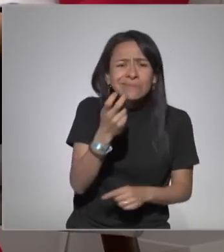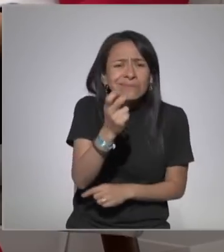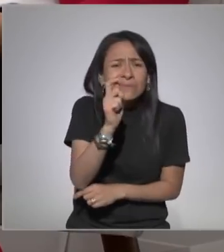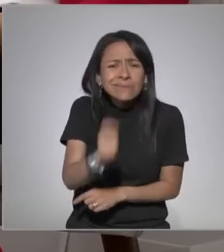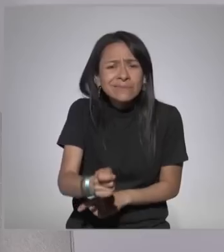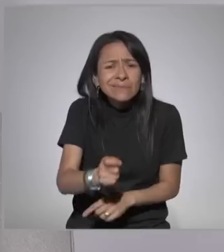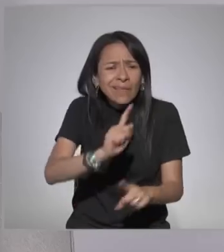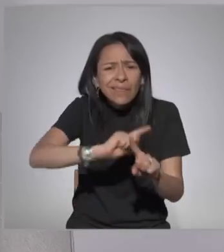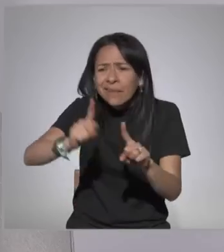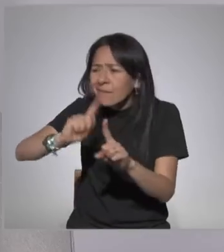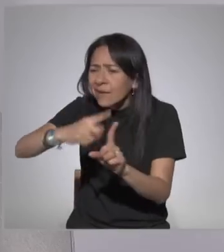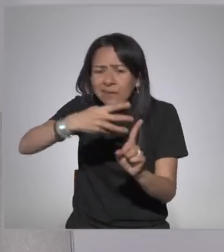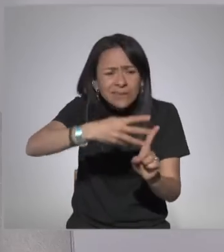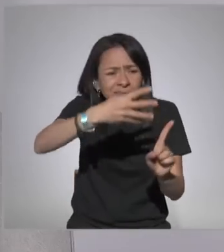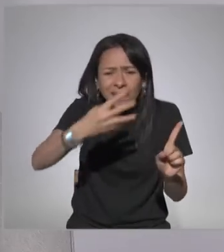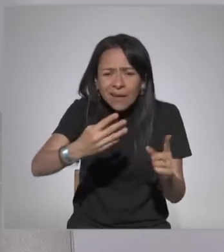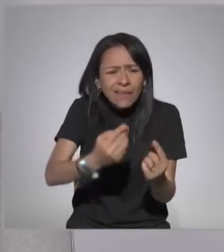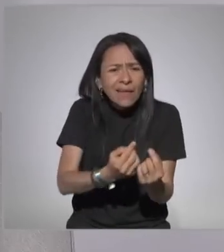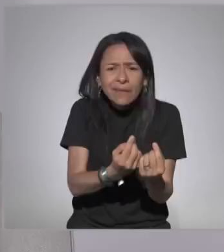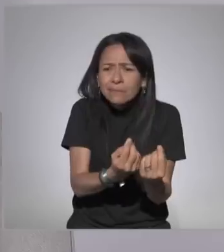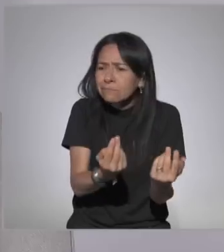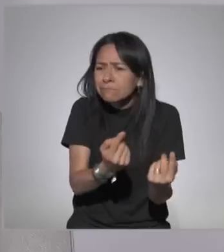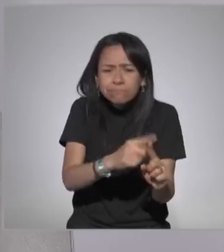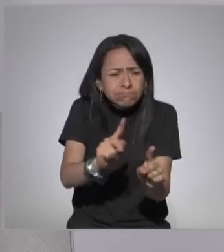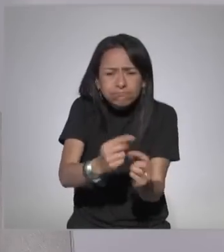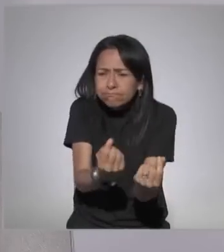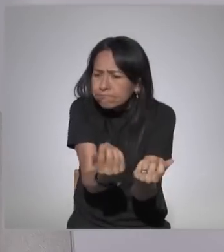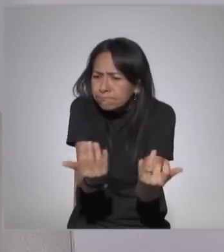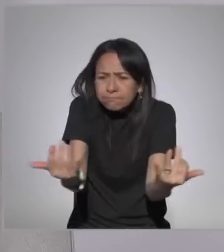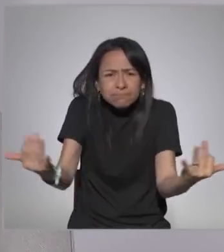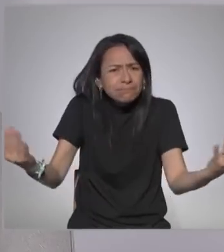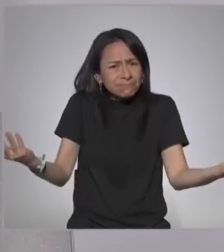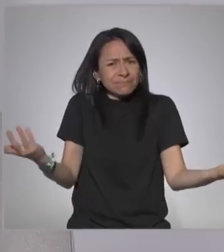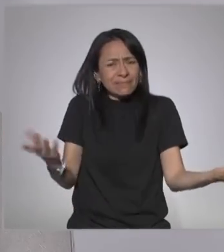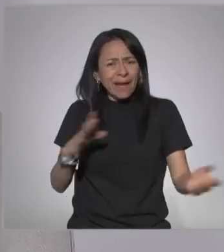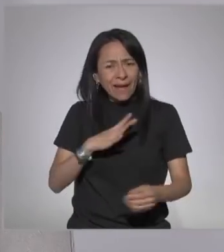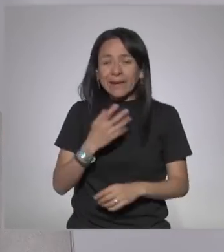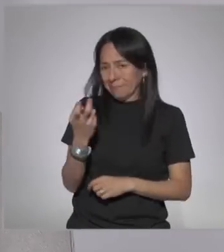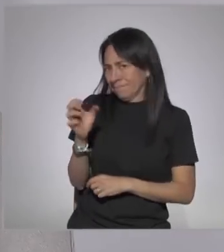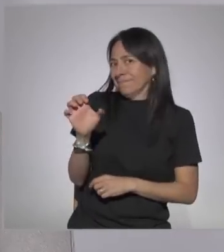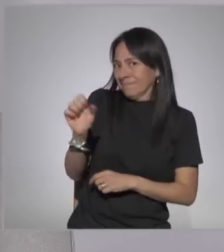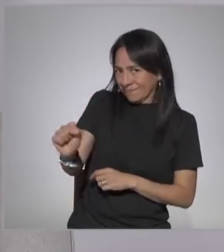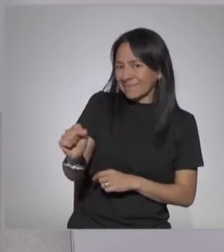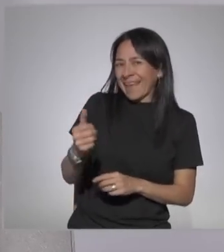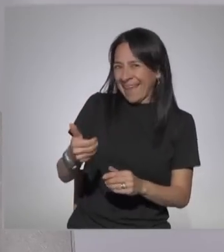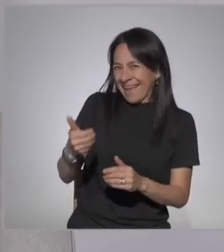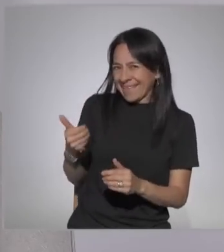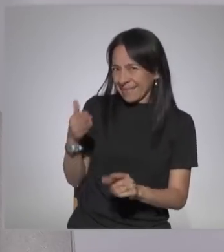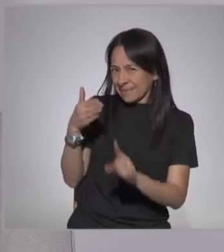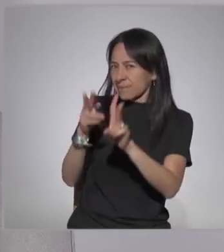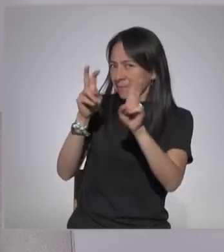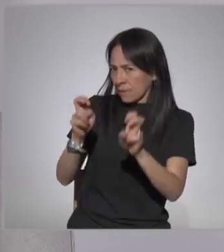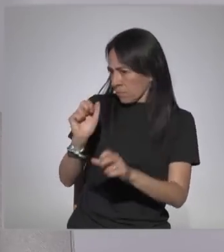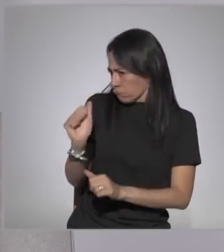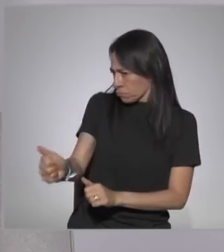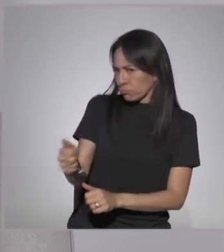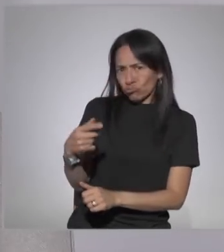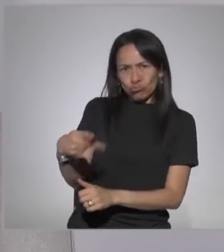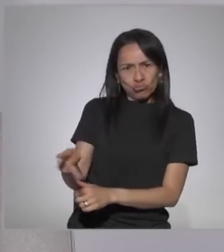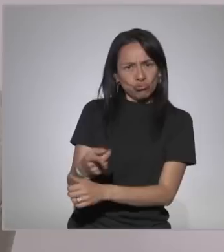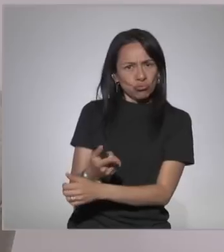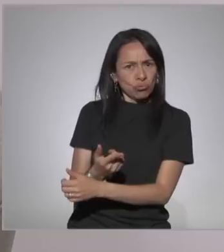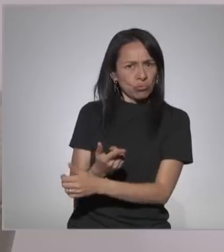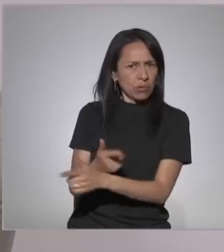Claro, y esta parte, hablábamos un poco de esta autonomía. Eso es autonomía para